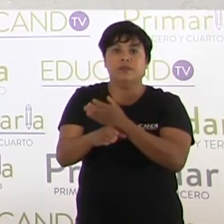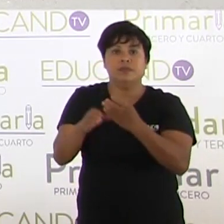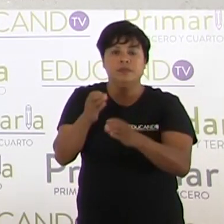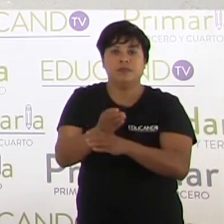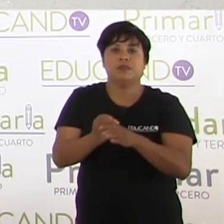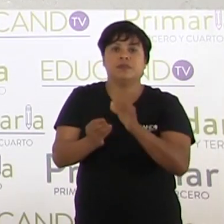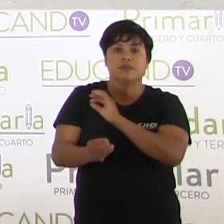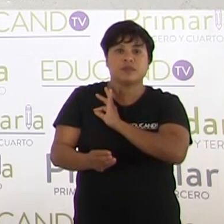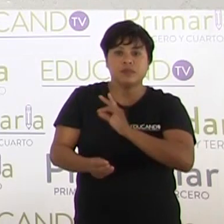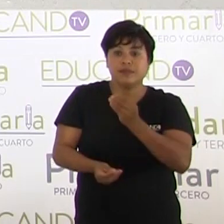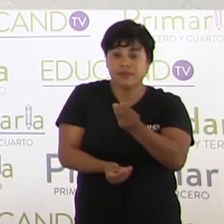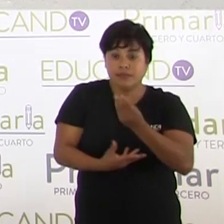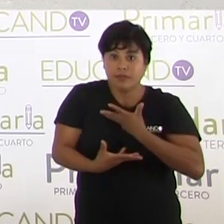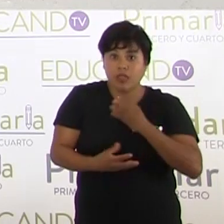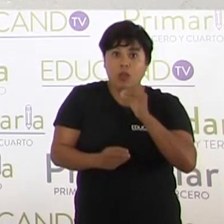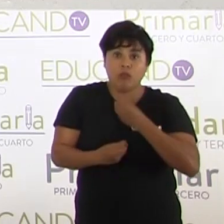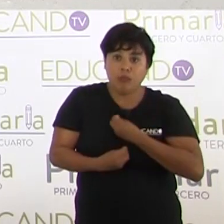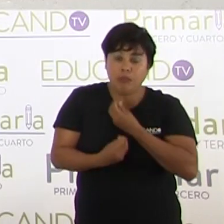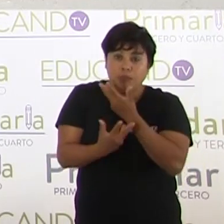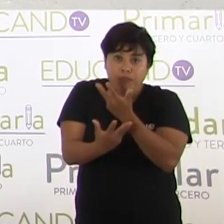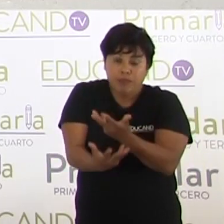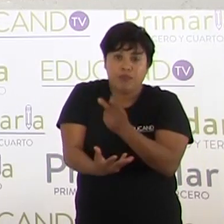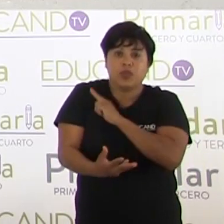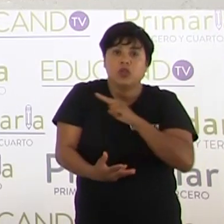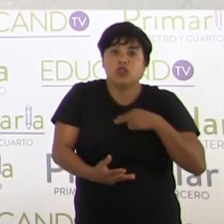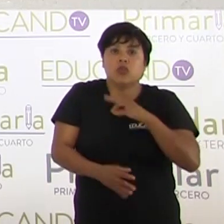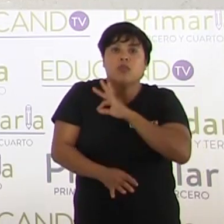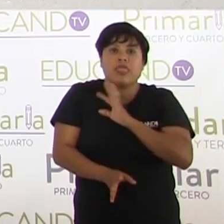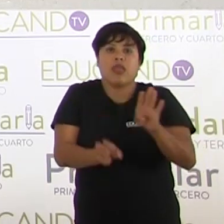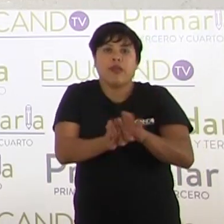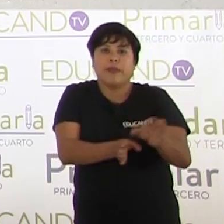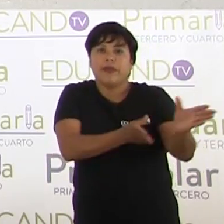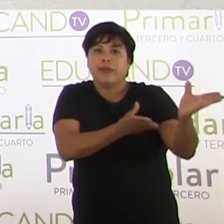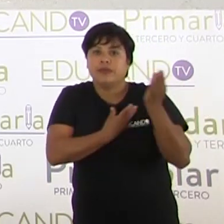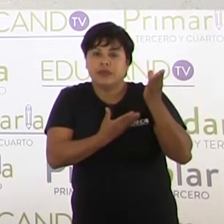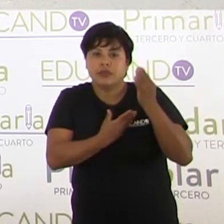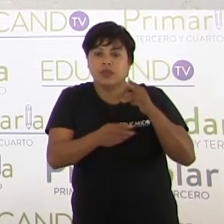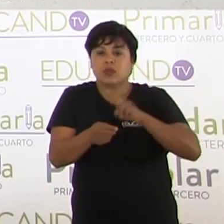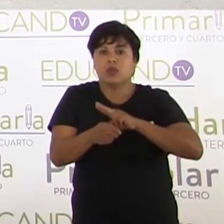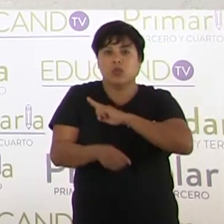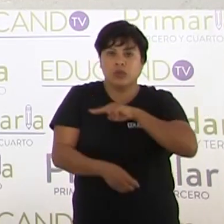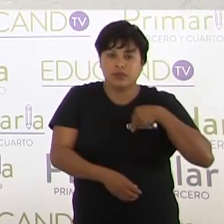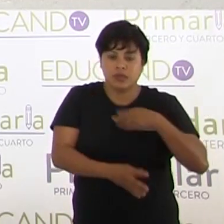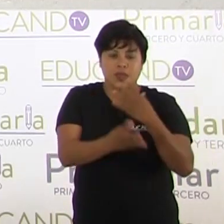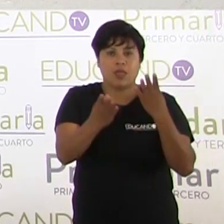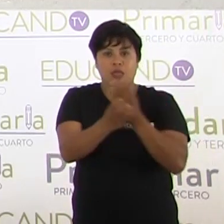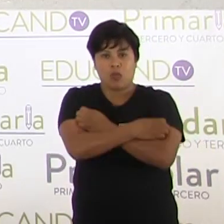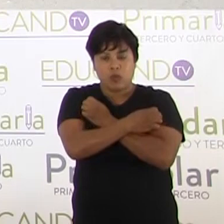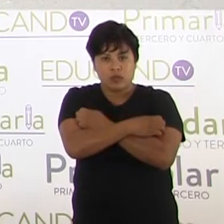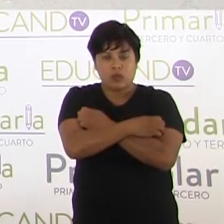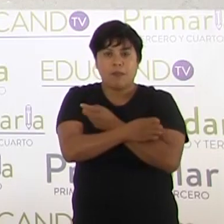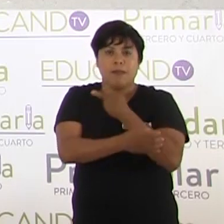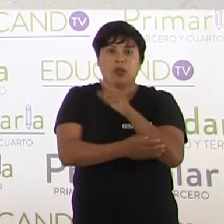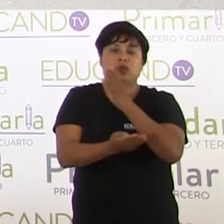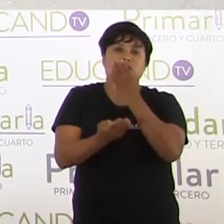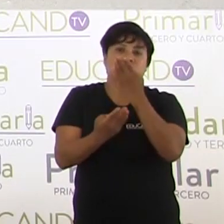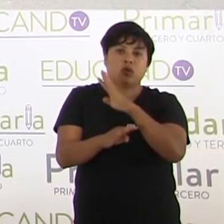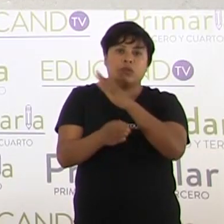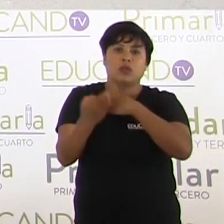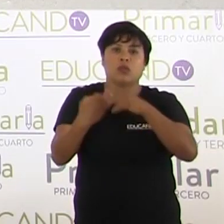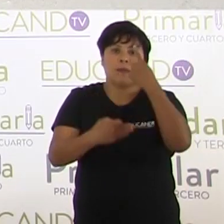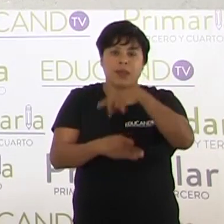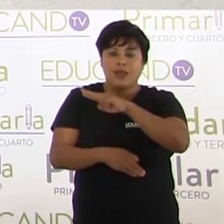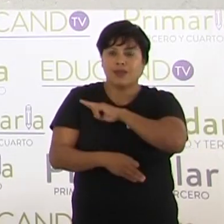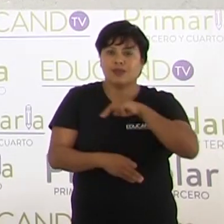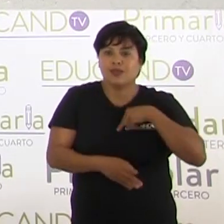y aportaciones que nos van a proporcionar en nuestra educación, pero sobre todo para